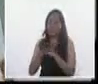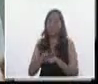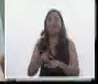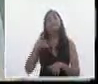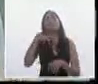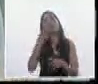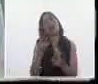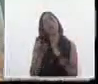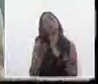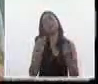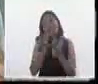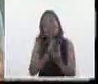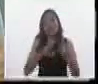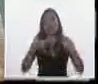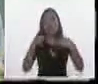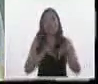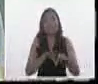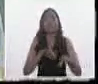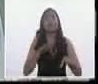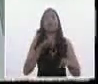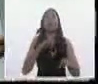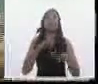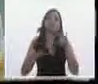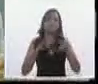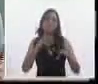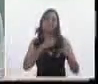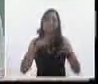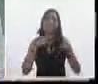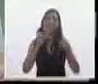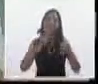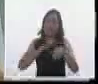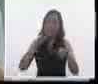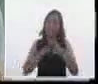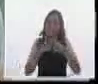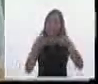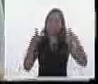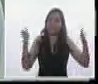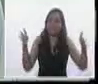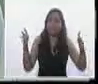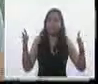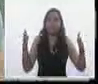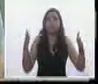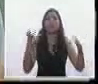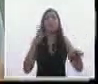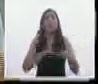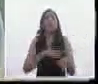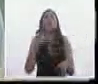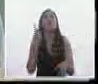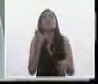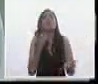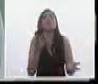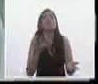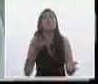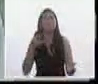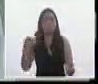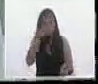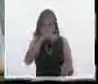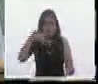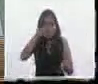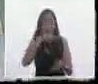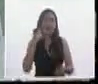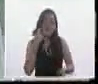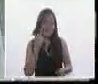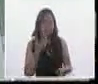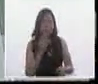sí habría por ejemplo que empezar a tener la apertura es lo que decíamos hace rato Por qué no podríamos empezar a aprender todos lengua de